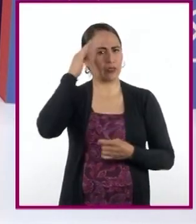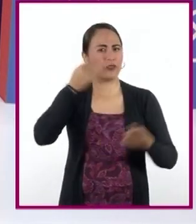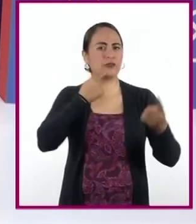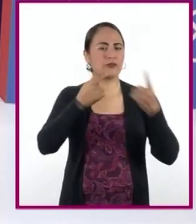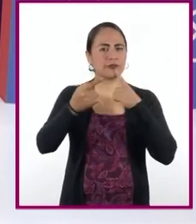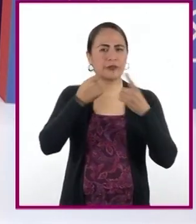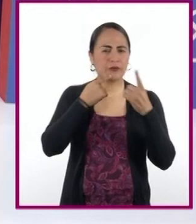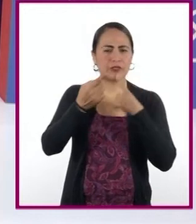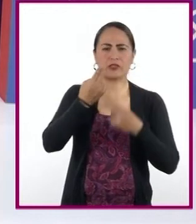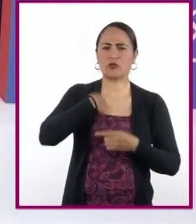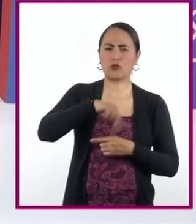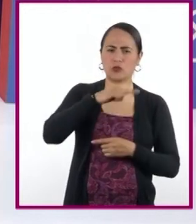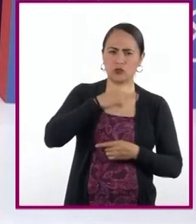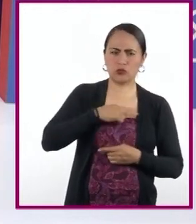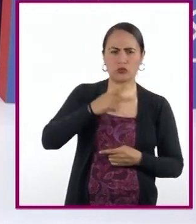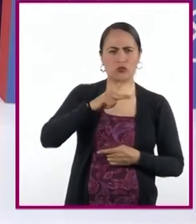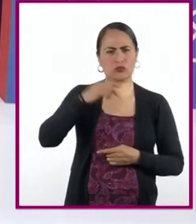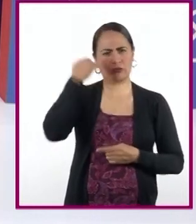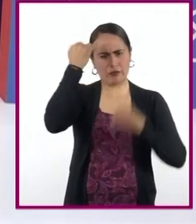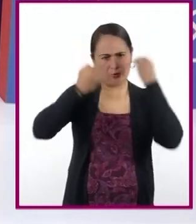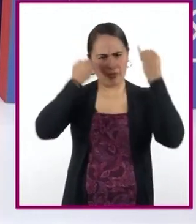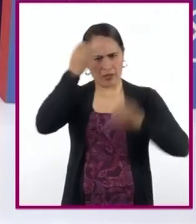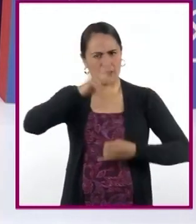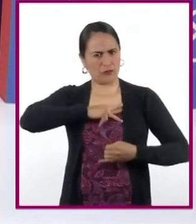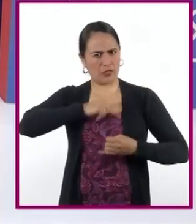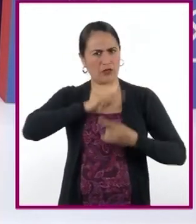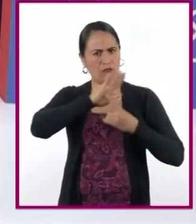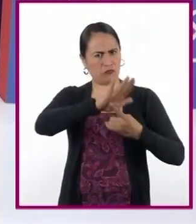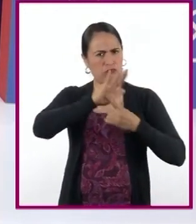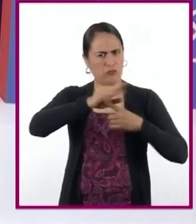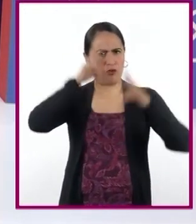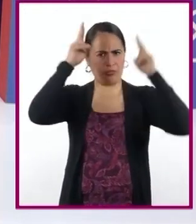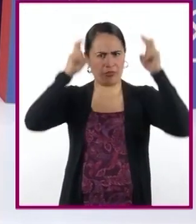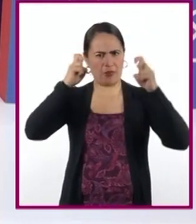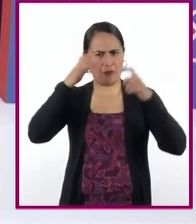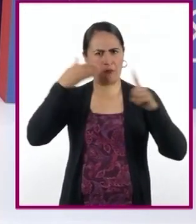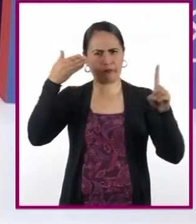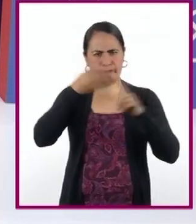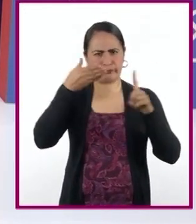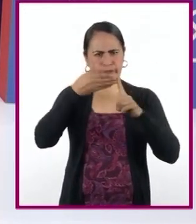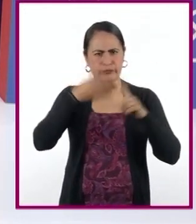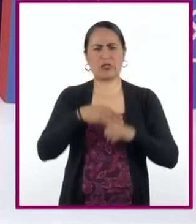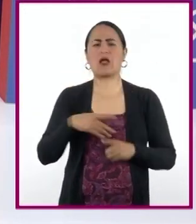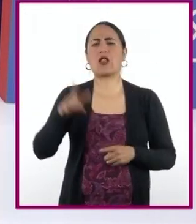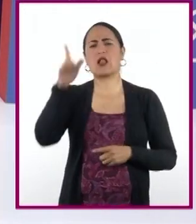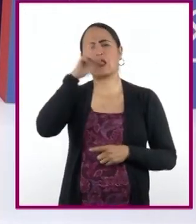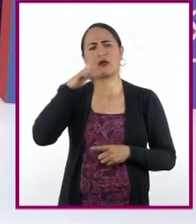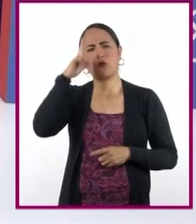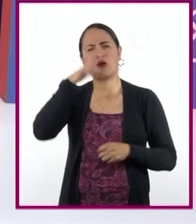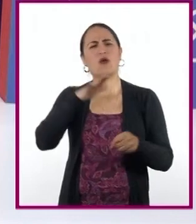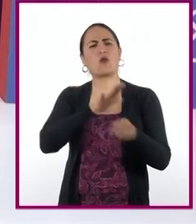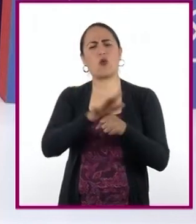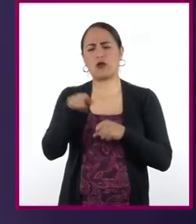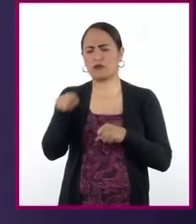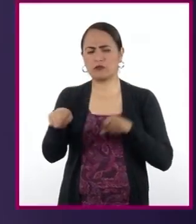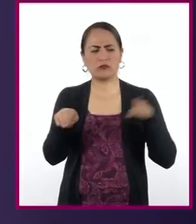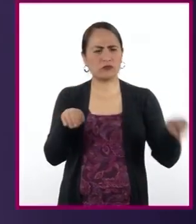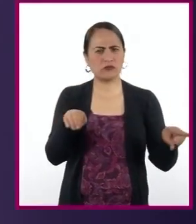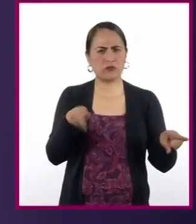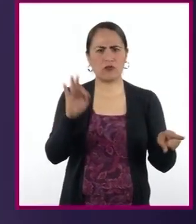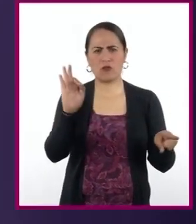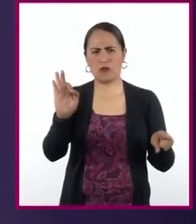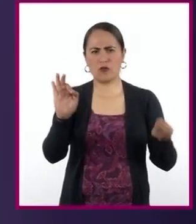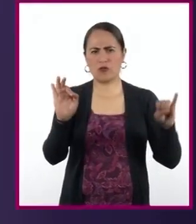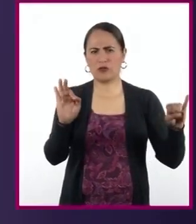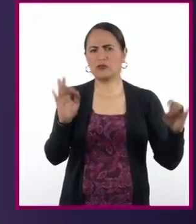que exponer y defender nuestras ideas con respecto a un tema en específico. ¿Qué tipo de lenguaje utilizarían?